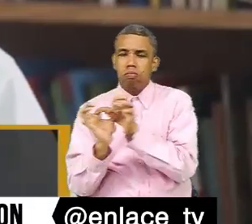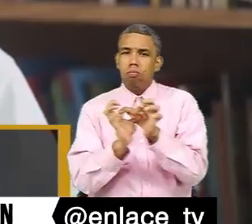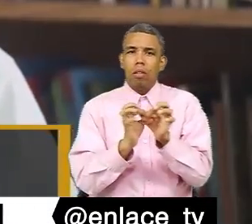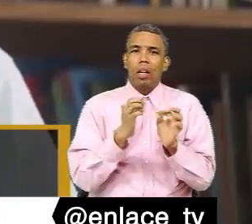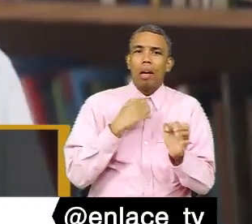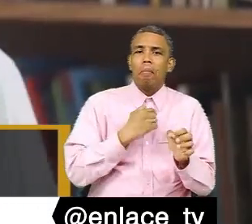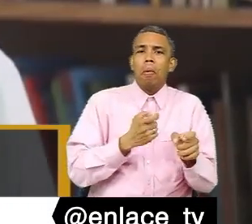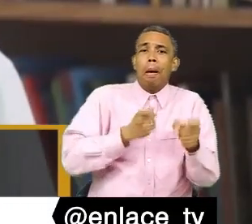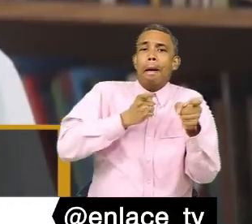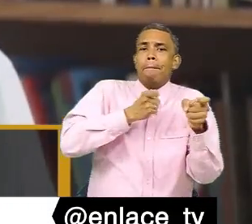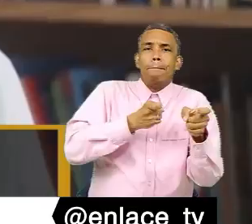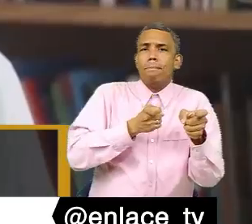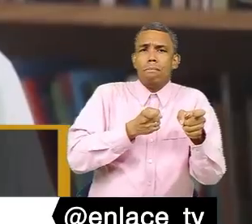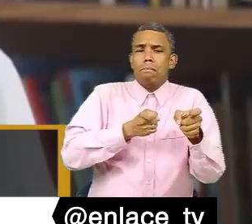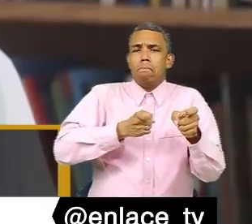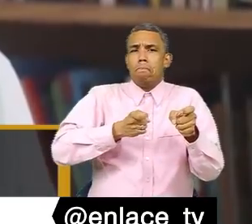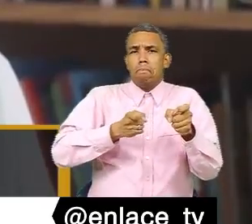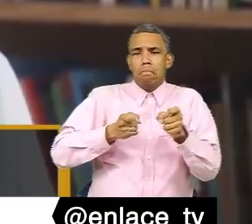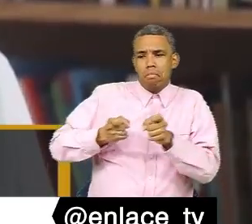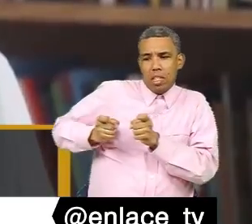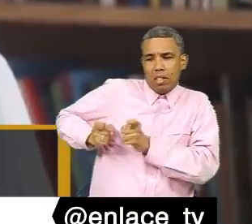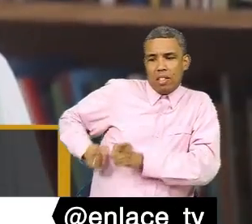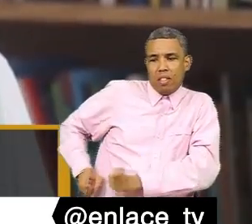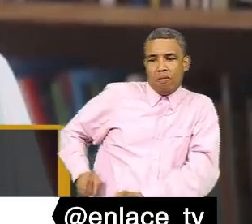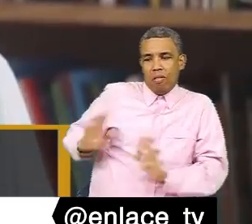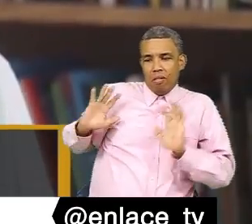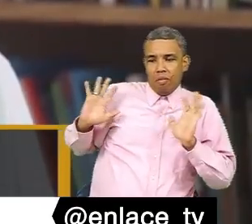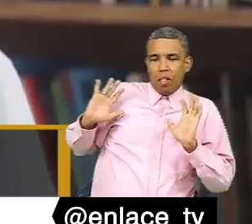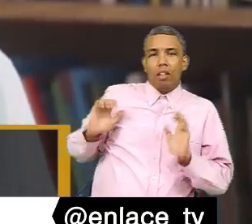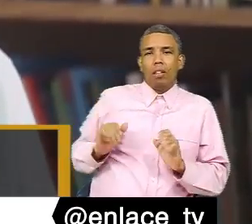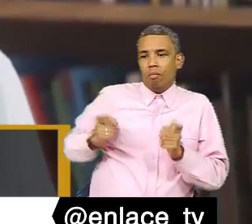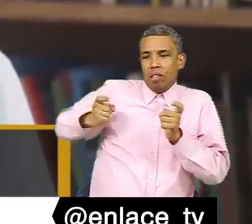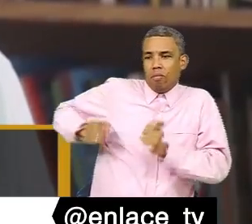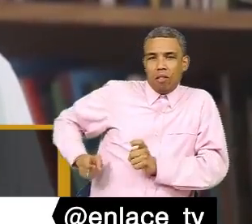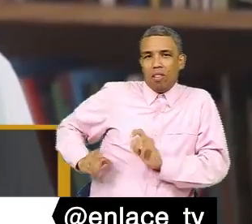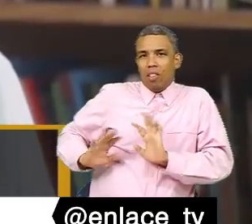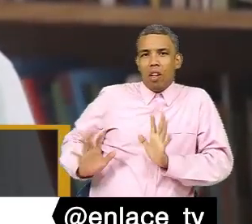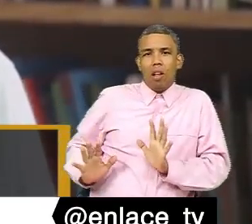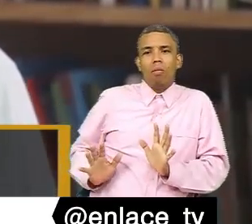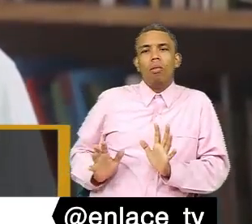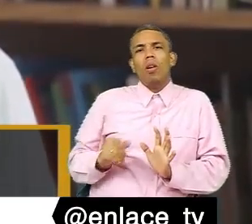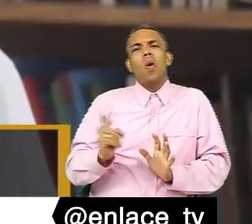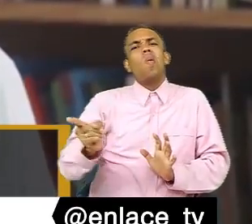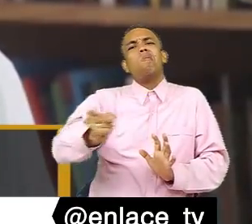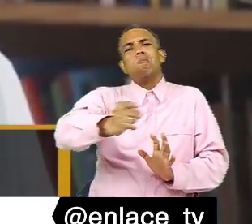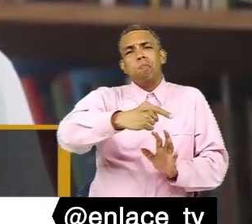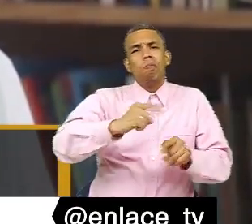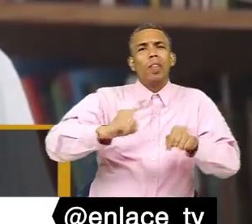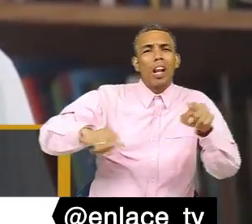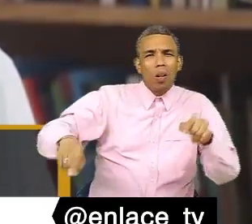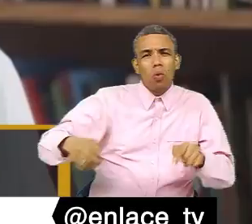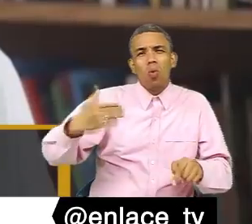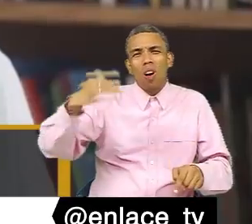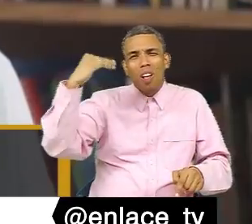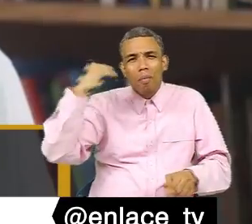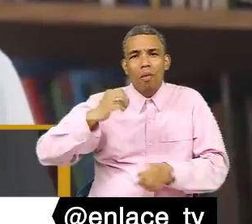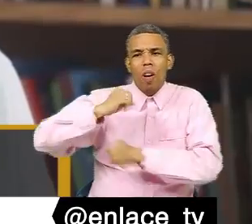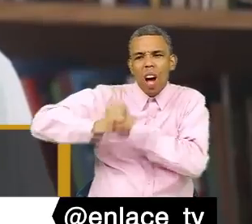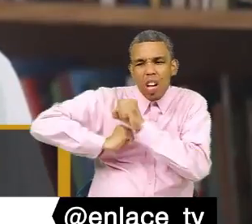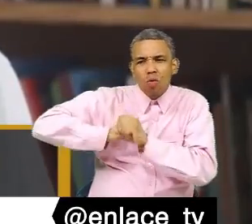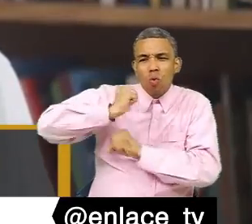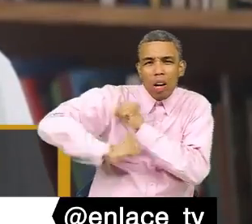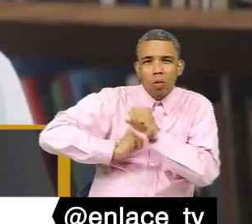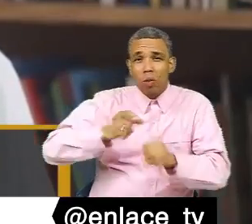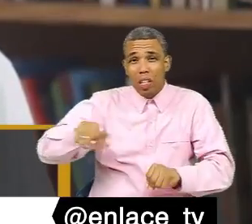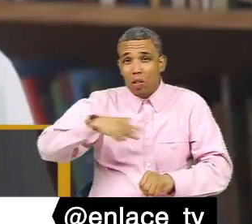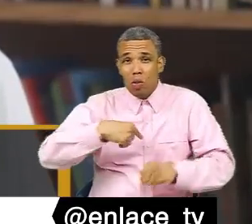bilateral y definitivo como una necesaria medida de alivio a las víctimas del conflicto y en respeto